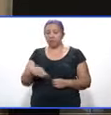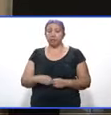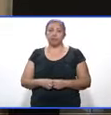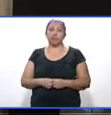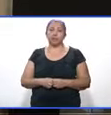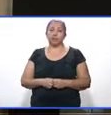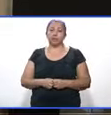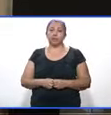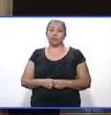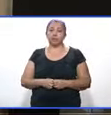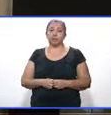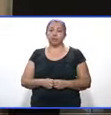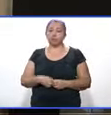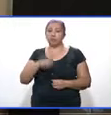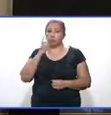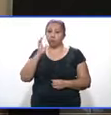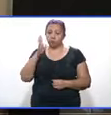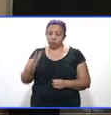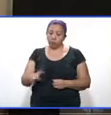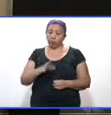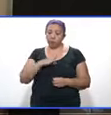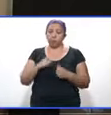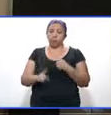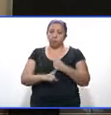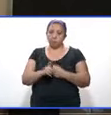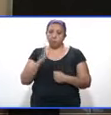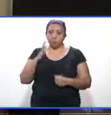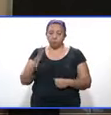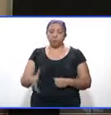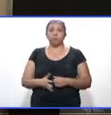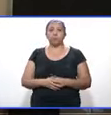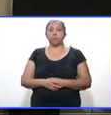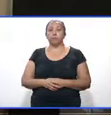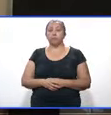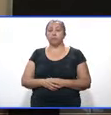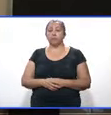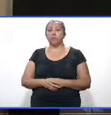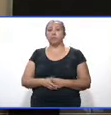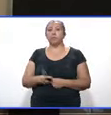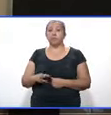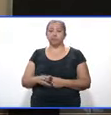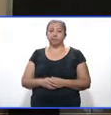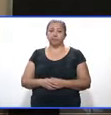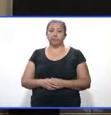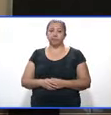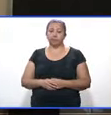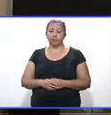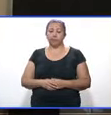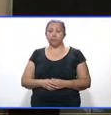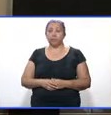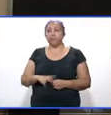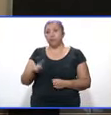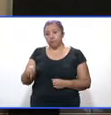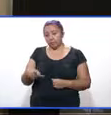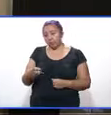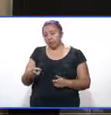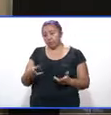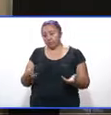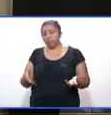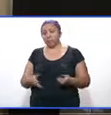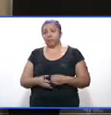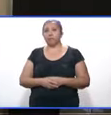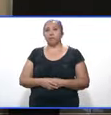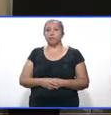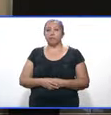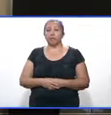comprometiendo su futuro, ¿sí? Y el futuro de la industria. entonces se tiene que cambiar, sí. Hay que seguir